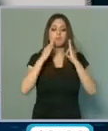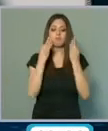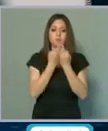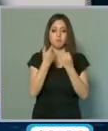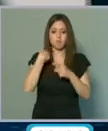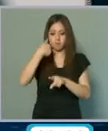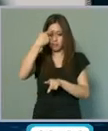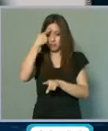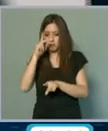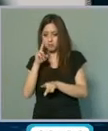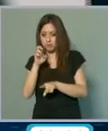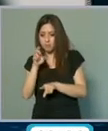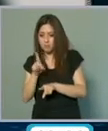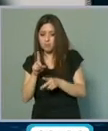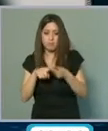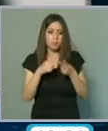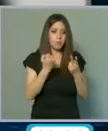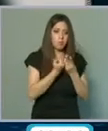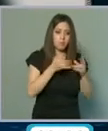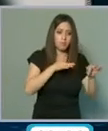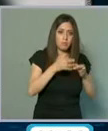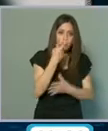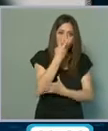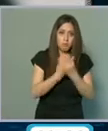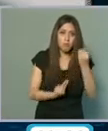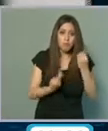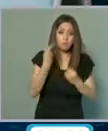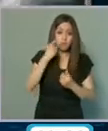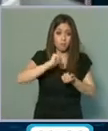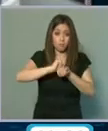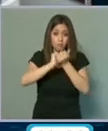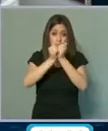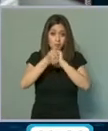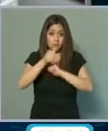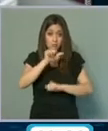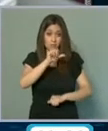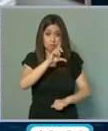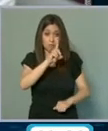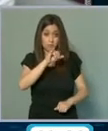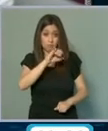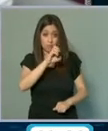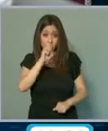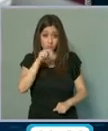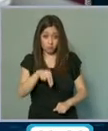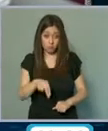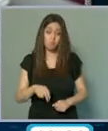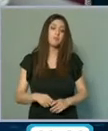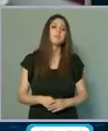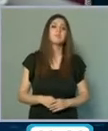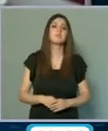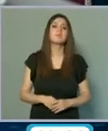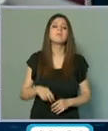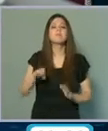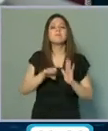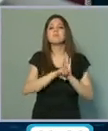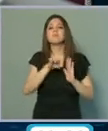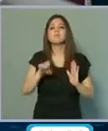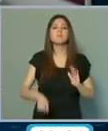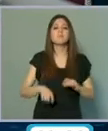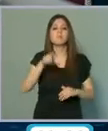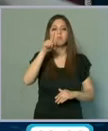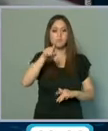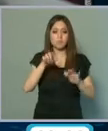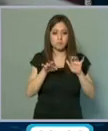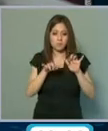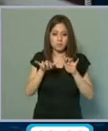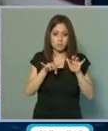están trabajando. Esto también se convierte en adicción. En el momento en que esa actividad de estar en la computadora te